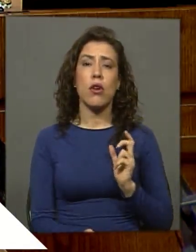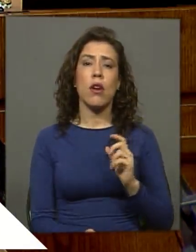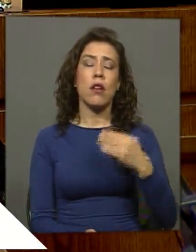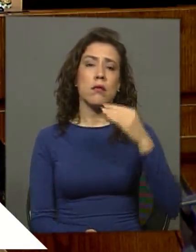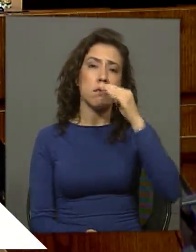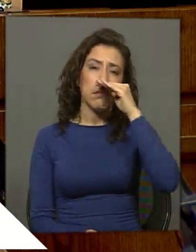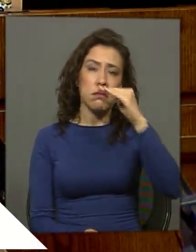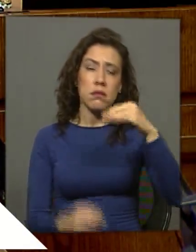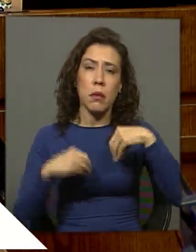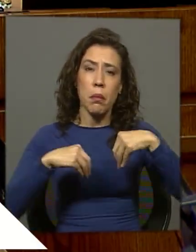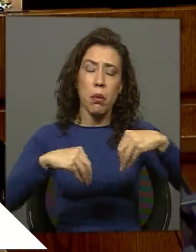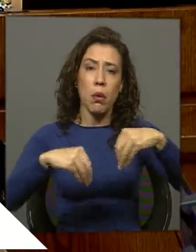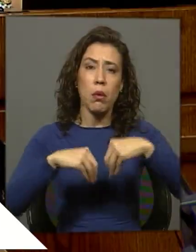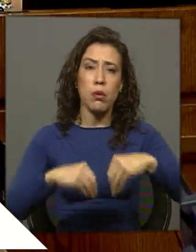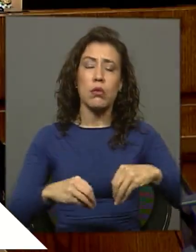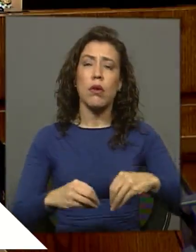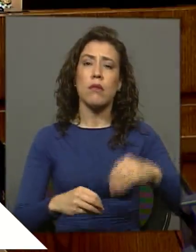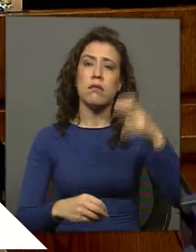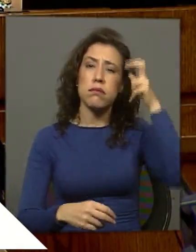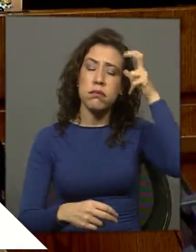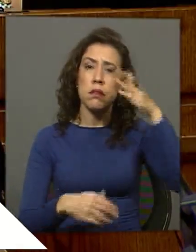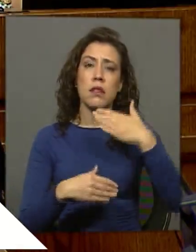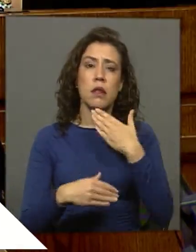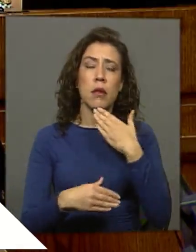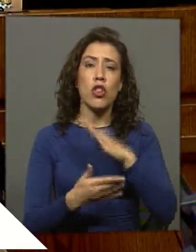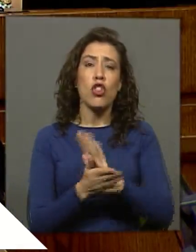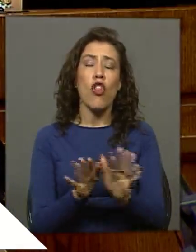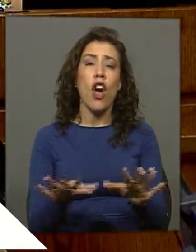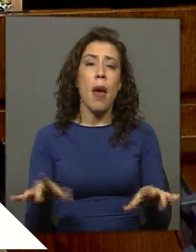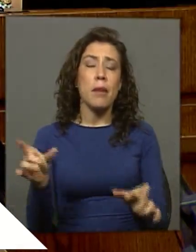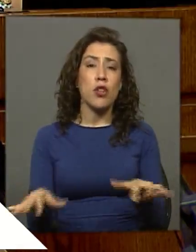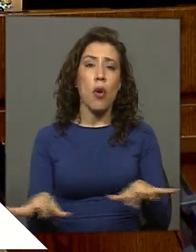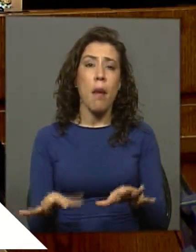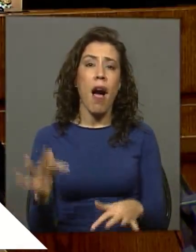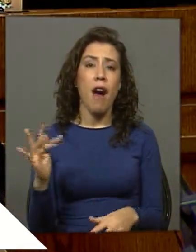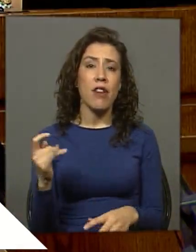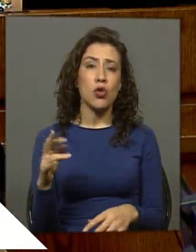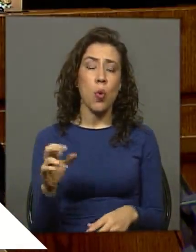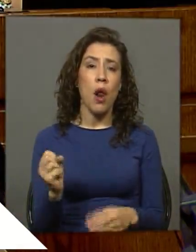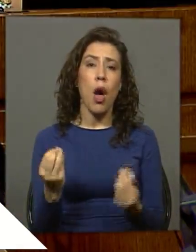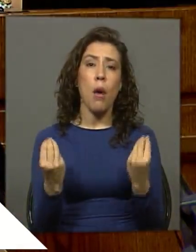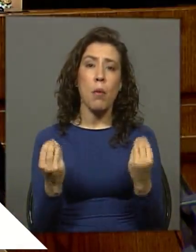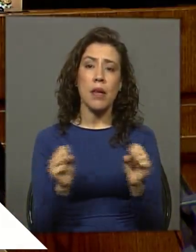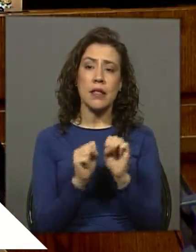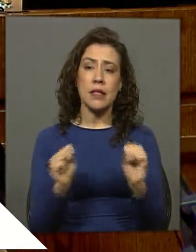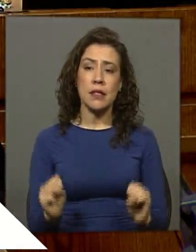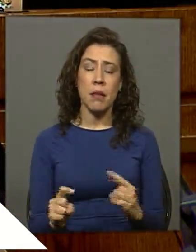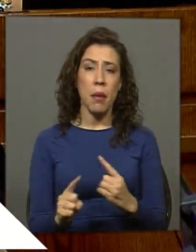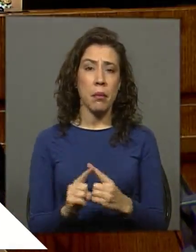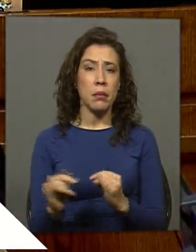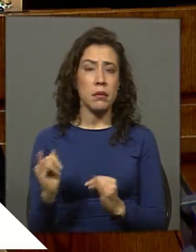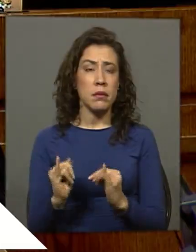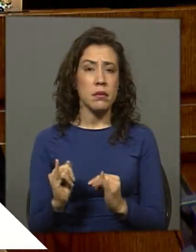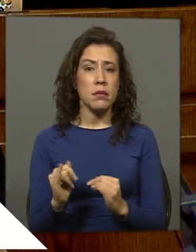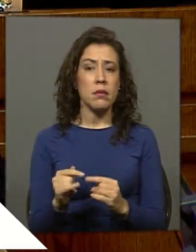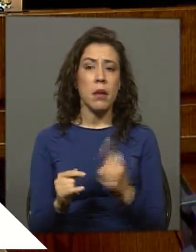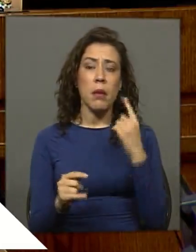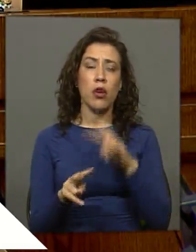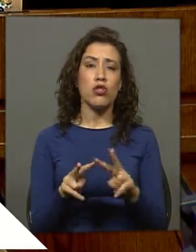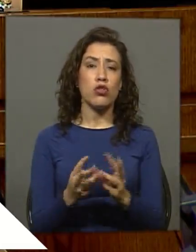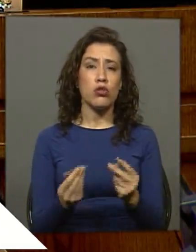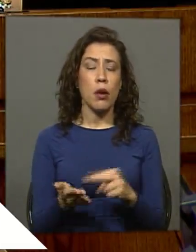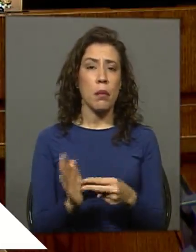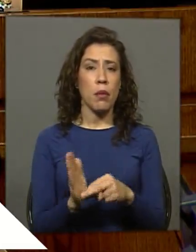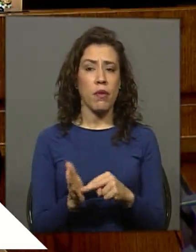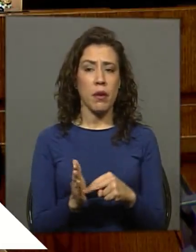no solamente los productores toda la gente que está usando la factura y me parece un muy muy buen sistema la factura electrónica pero habría que subsanar los problemas